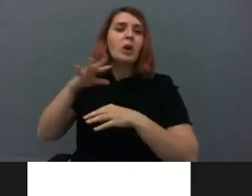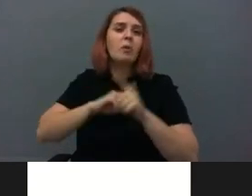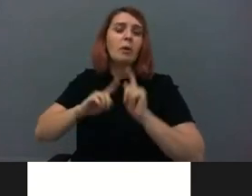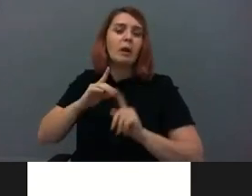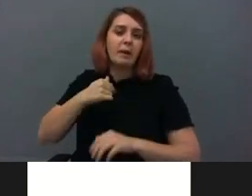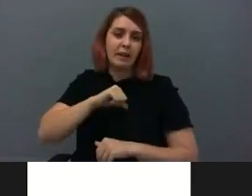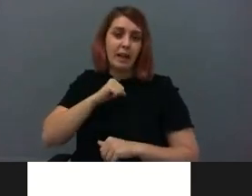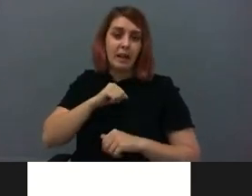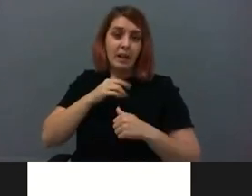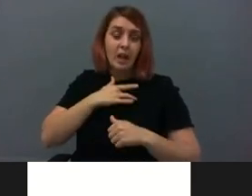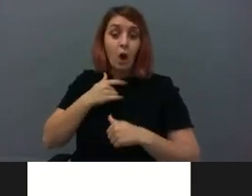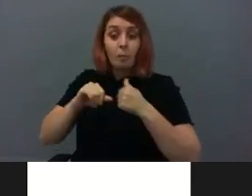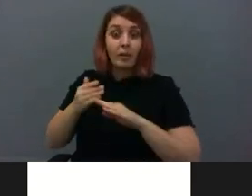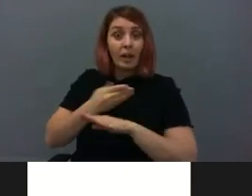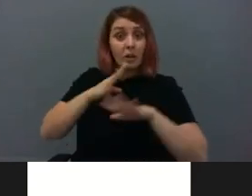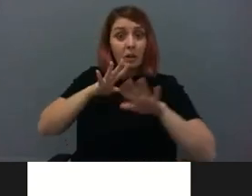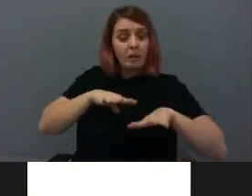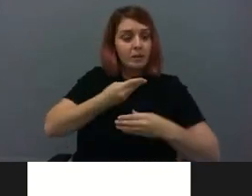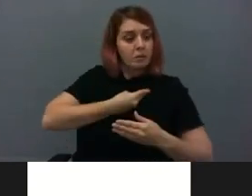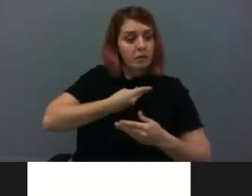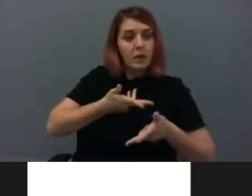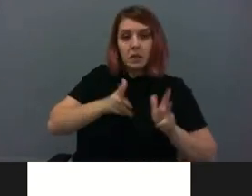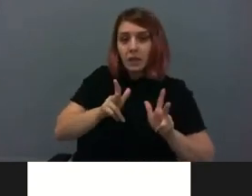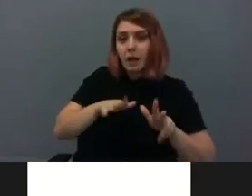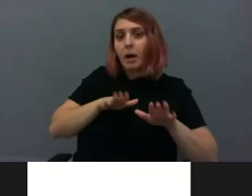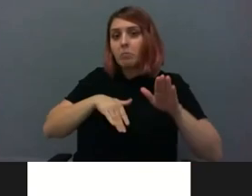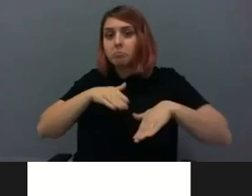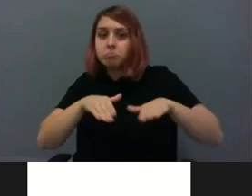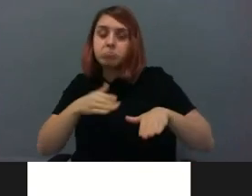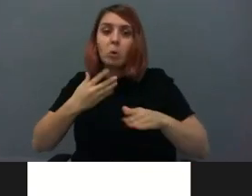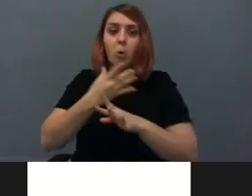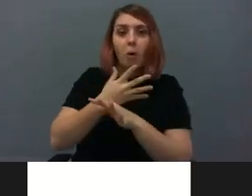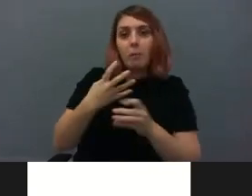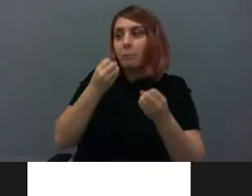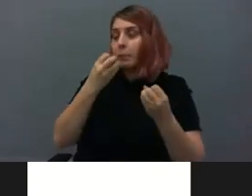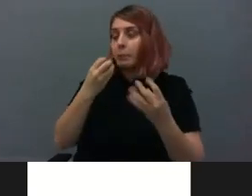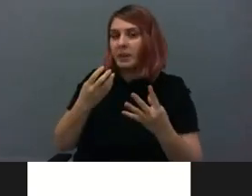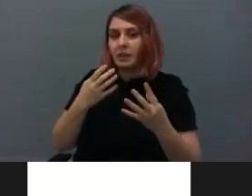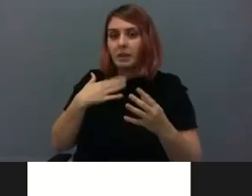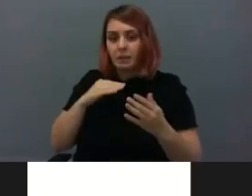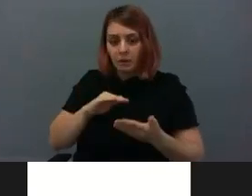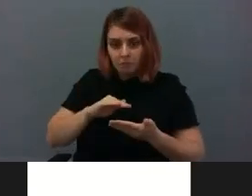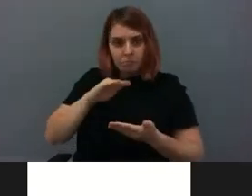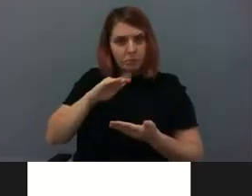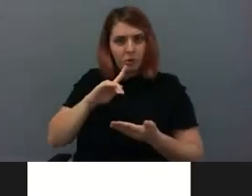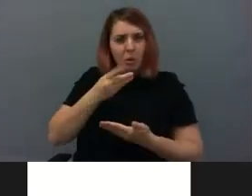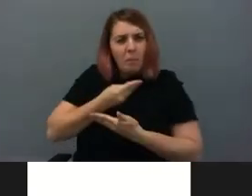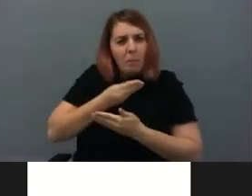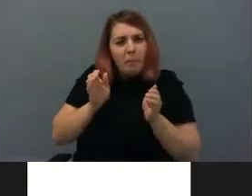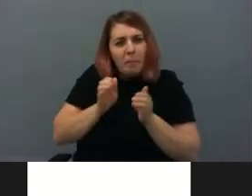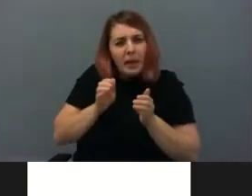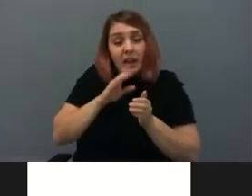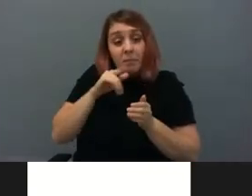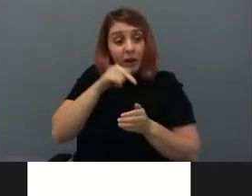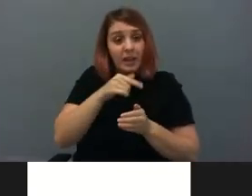operación, con casi 9 meses, era un bebé que se sentaba, balbuceaba, jugaba, etc. Pero no crecía demasiado, era muy pequeña, porque para ella,